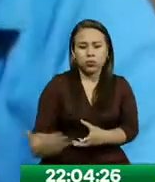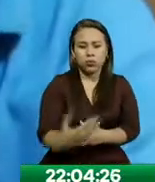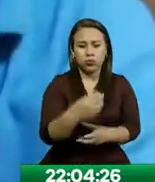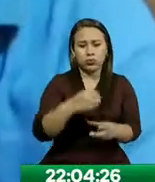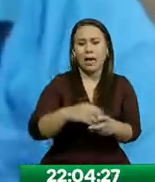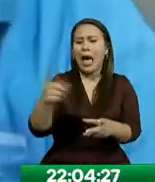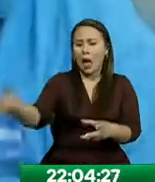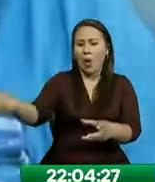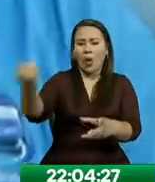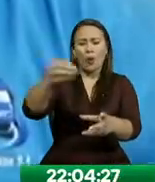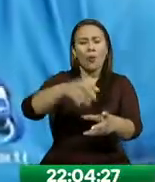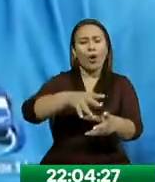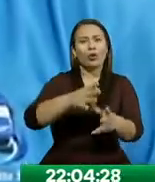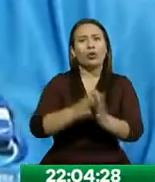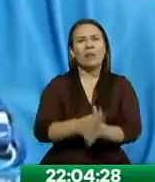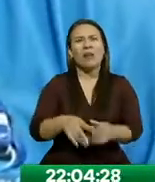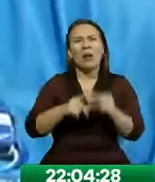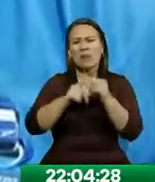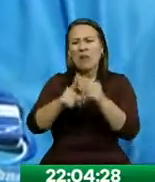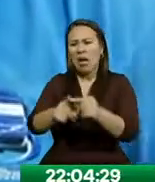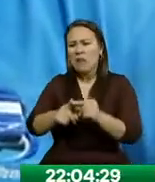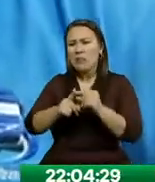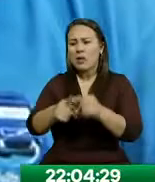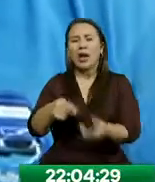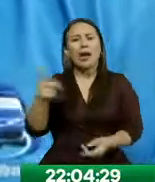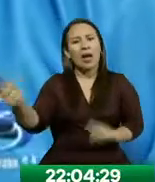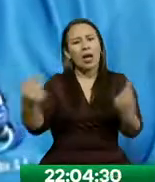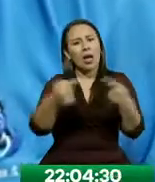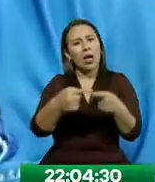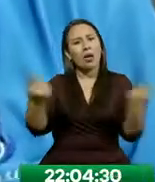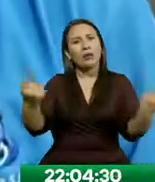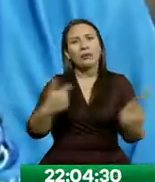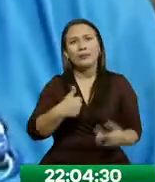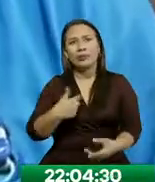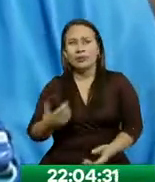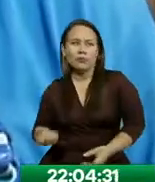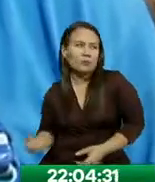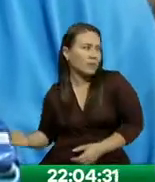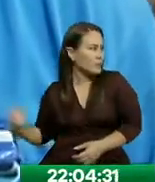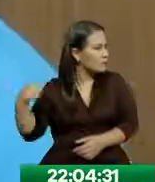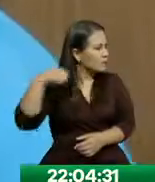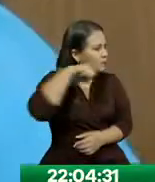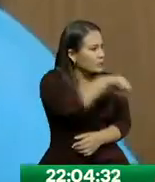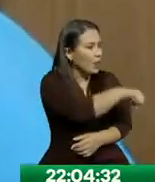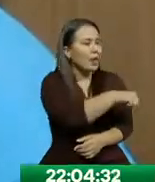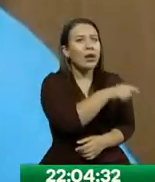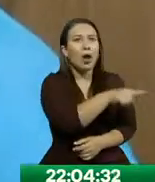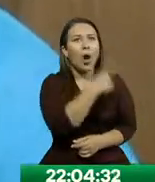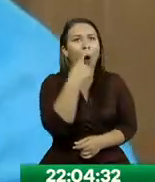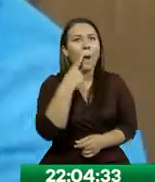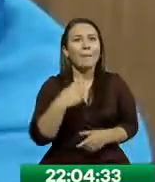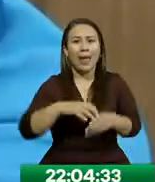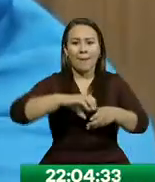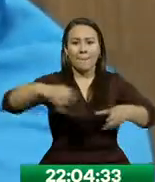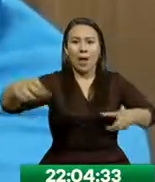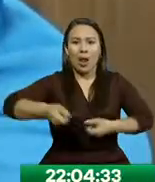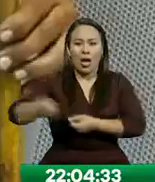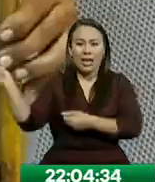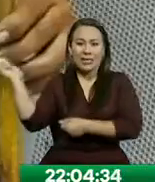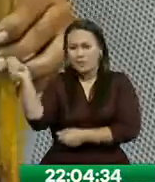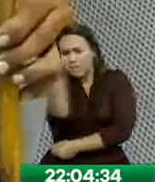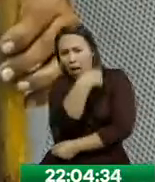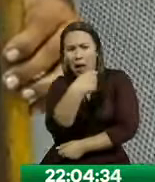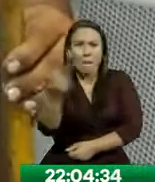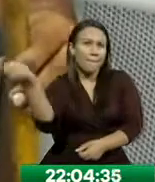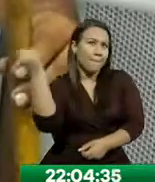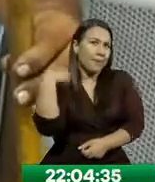él tenía la basura. Me insultó la madre. Cuando me insultó la madre, tuve que dar la vuelta a ver qué es lo que pasa. Y el señor ya estaba con la escoba, entrándome escobazo.